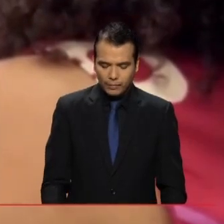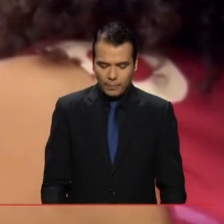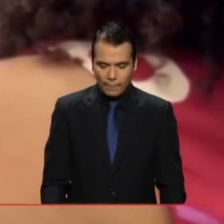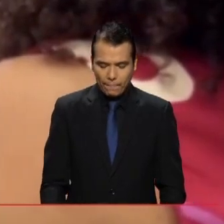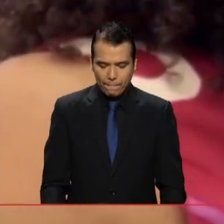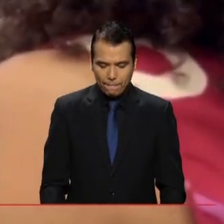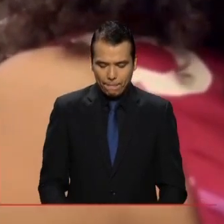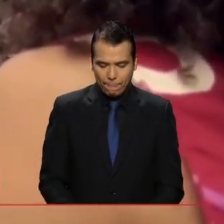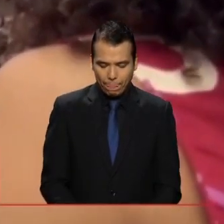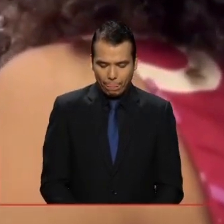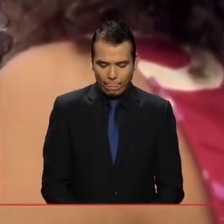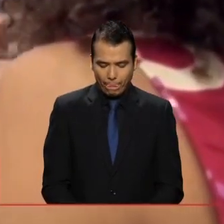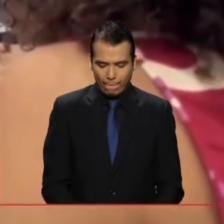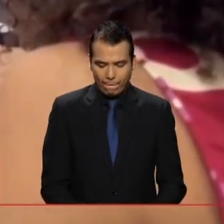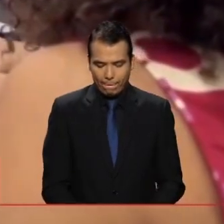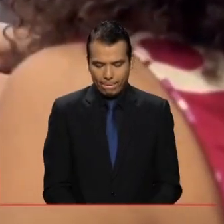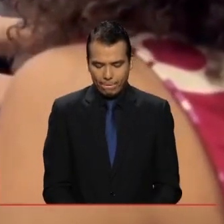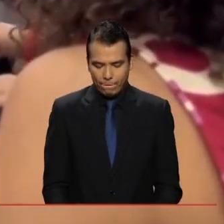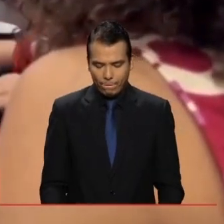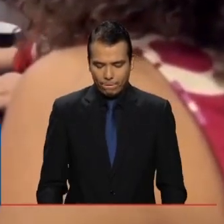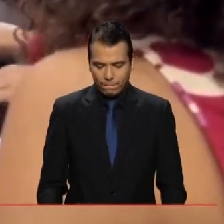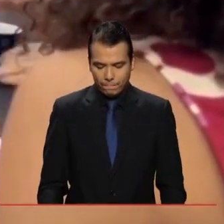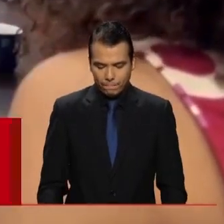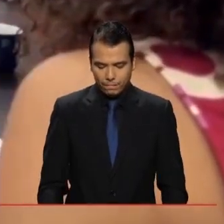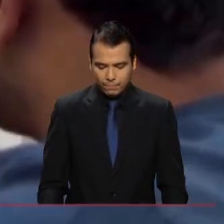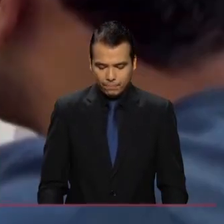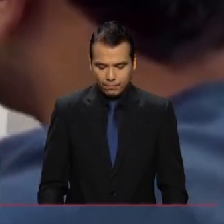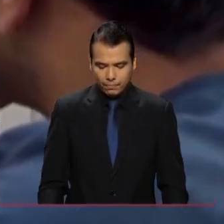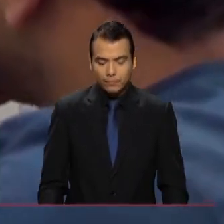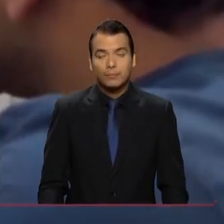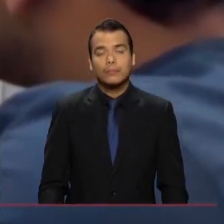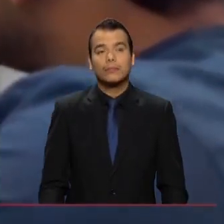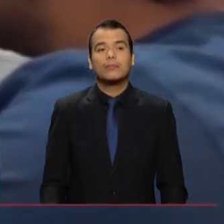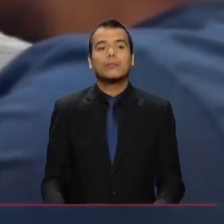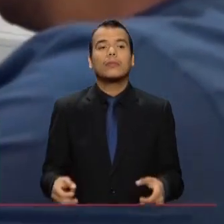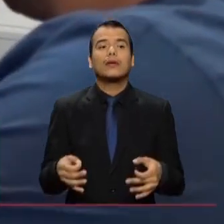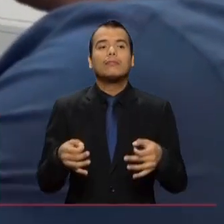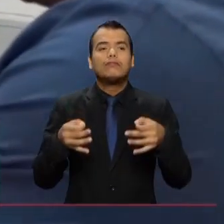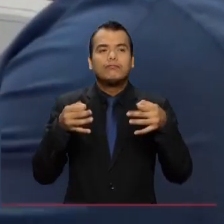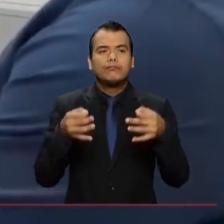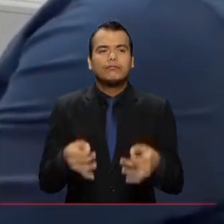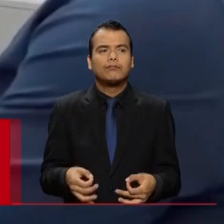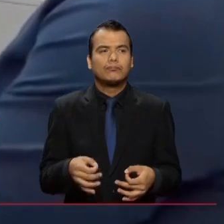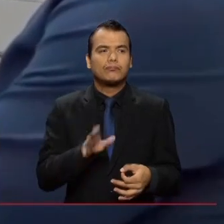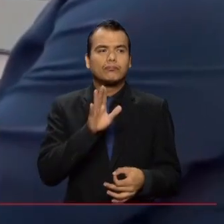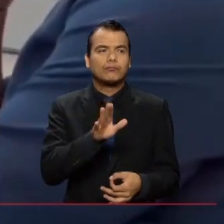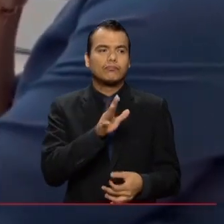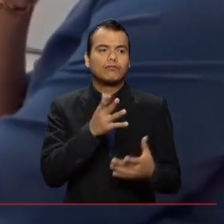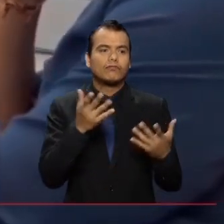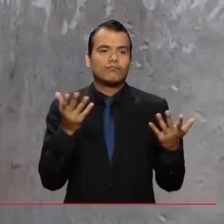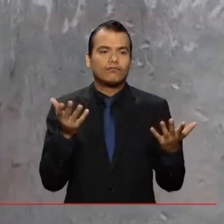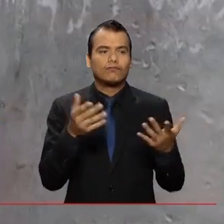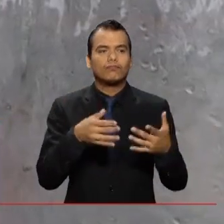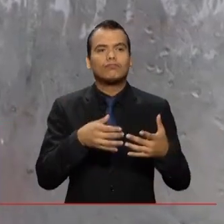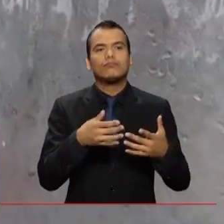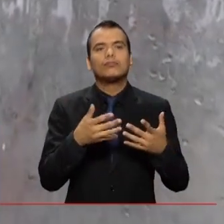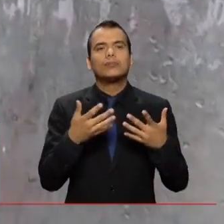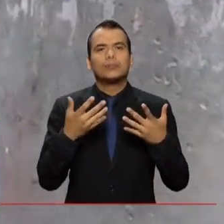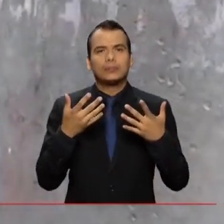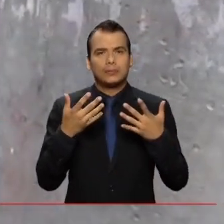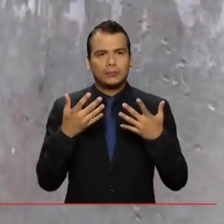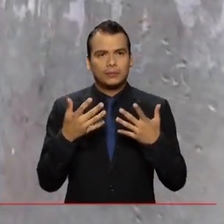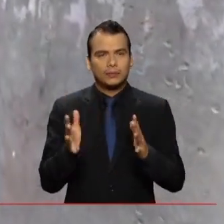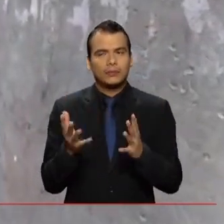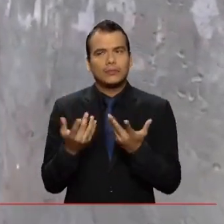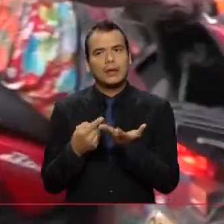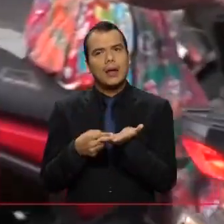Para el personero de Quibdó, el avance en los diálogos con los grupos, aunque ha sido significativo, no ha incluido al Ministerio Público, que en varias oportunidades ha